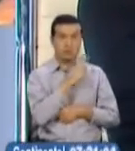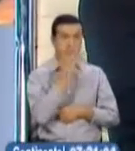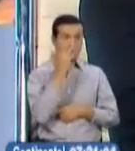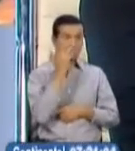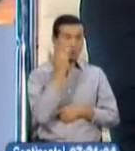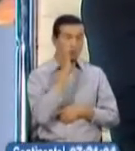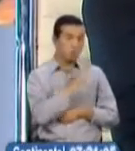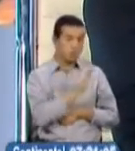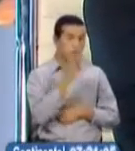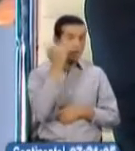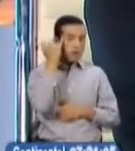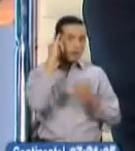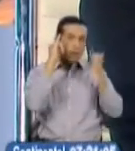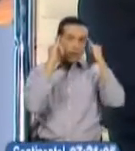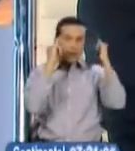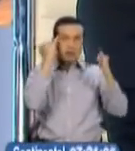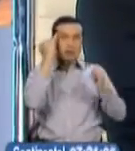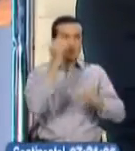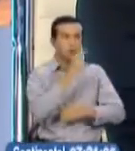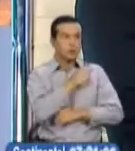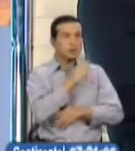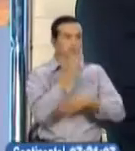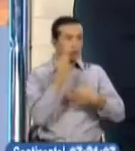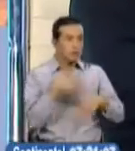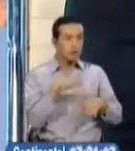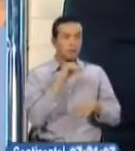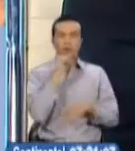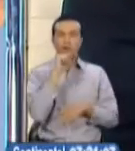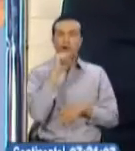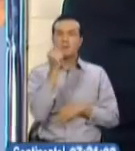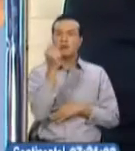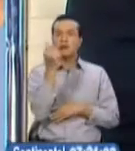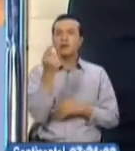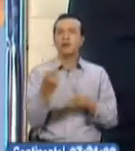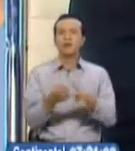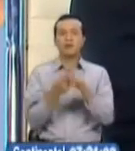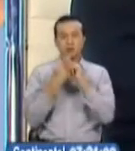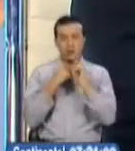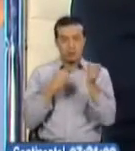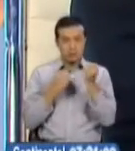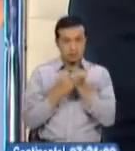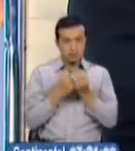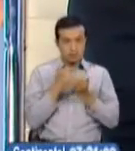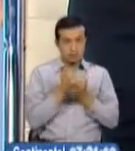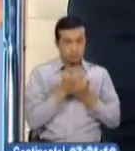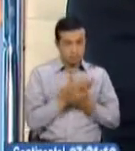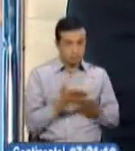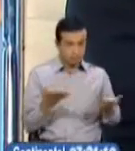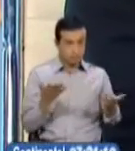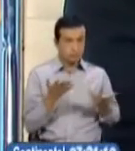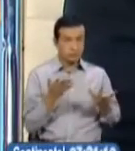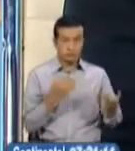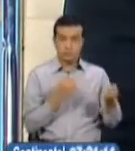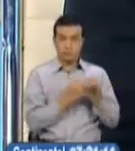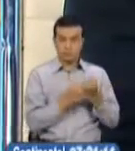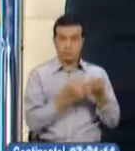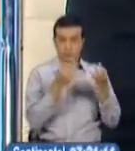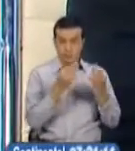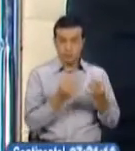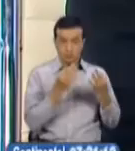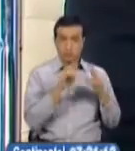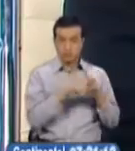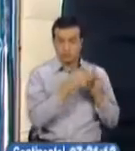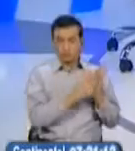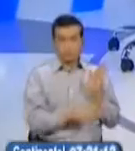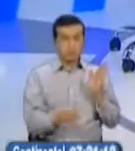tengan sus de sus ideas pero que no tienen acceso a crédito puedan tener esta facilidad para